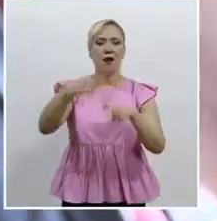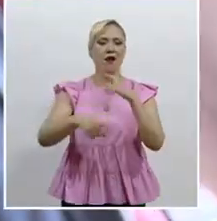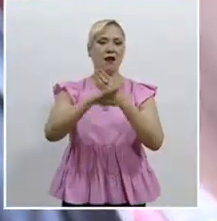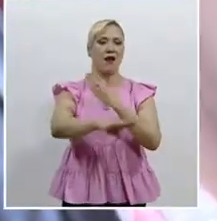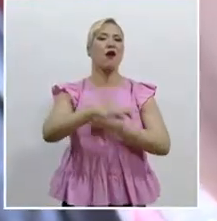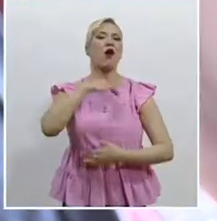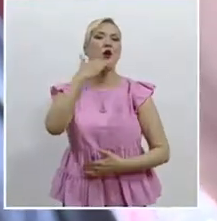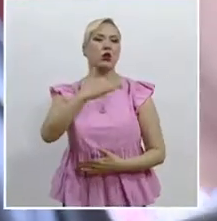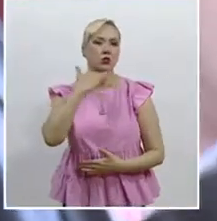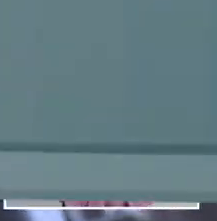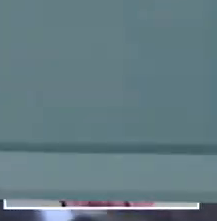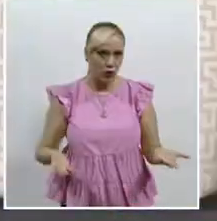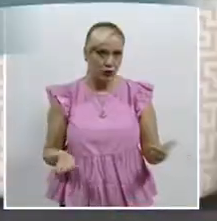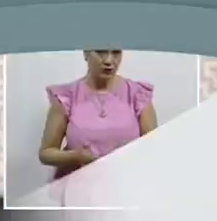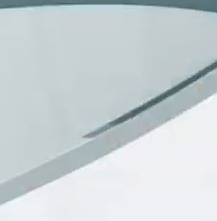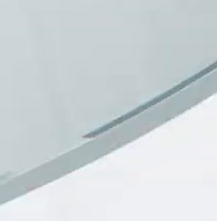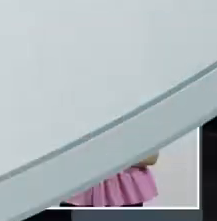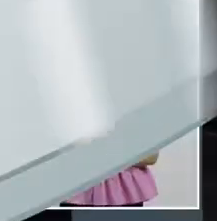corrupción.